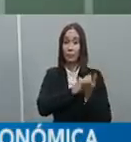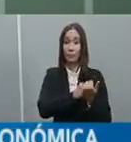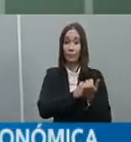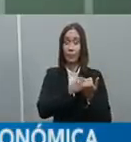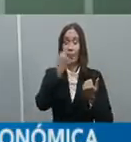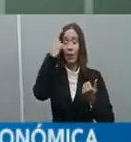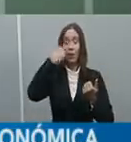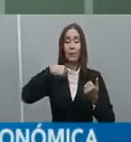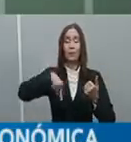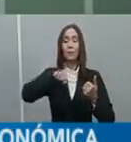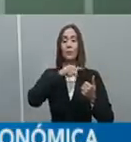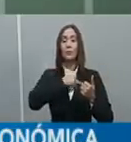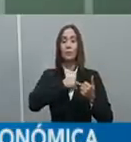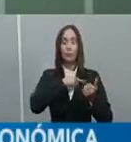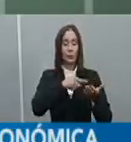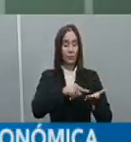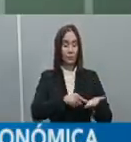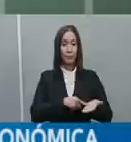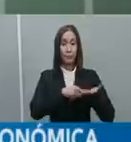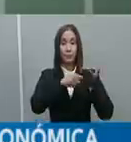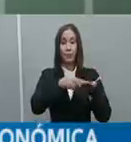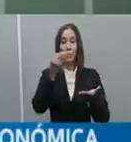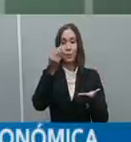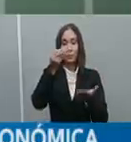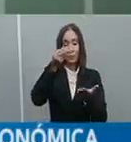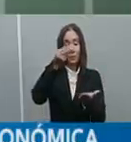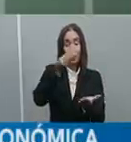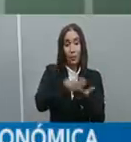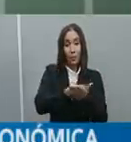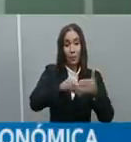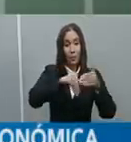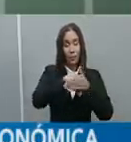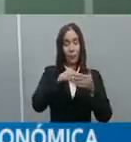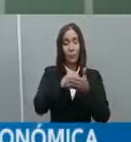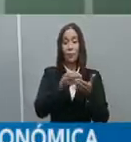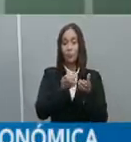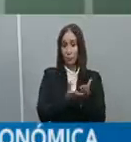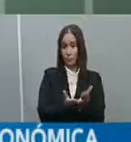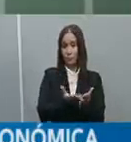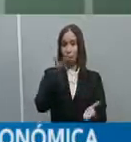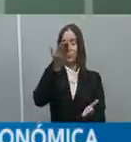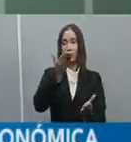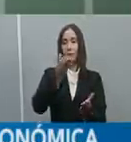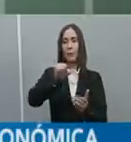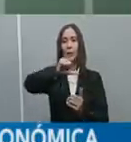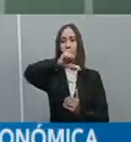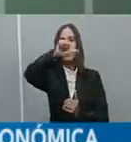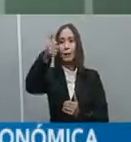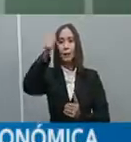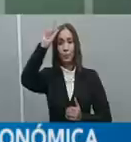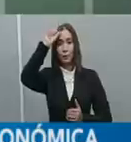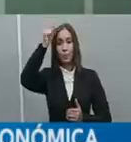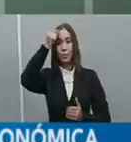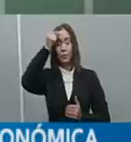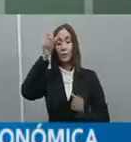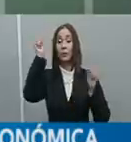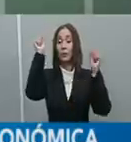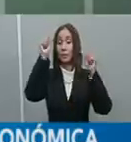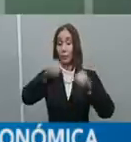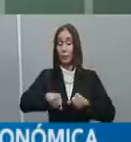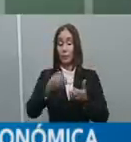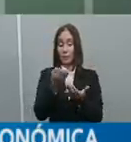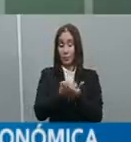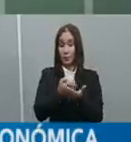estamos garantizando la disposición de fondos suficientes para que las autoridades entrantes cuenten con los recursos